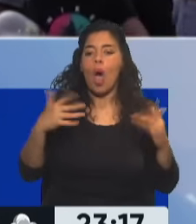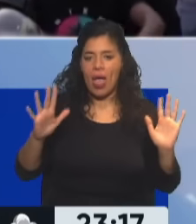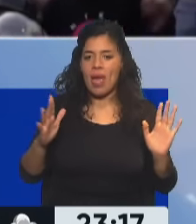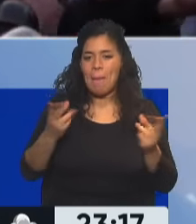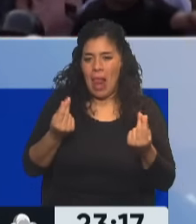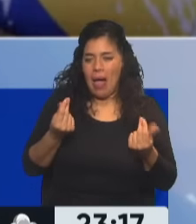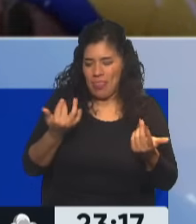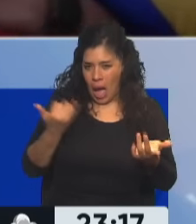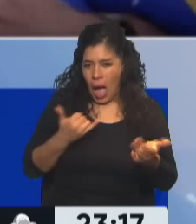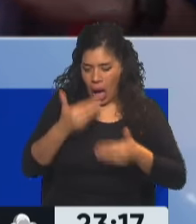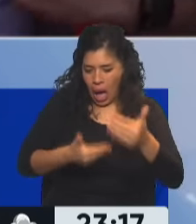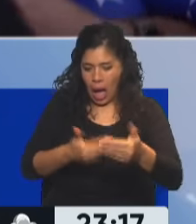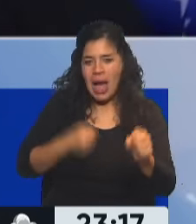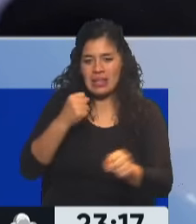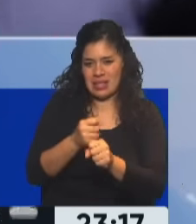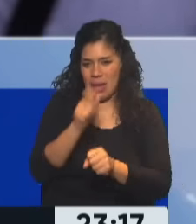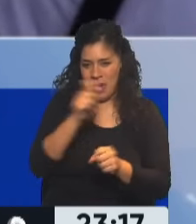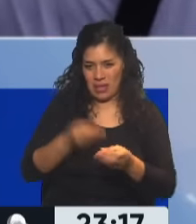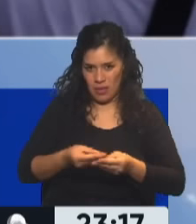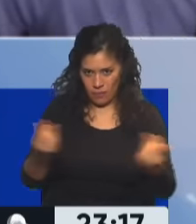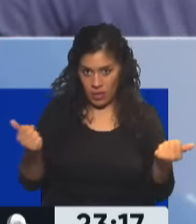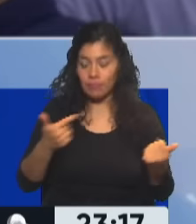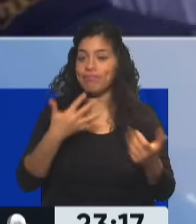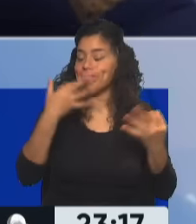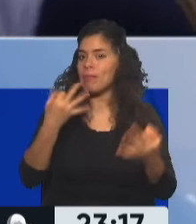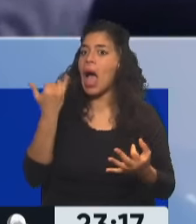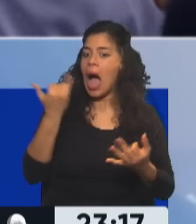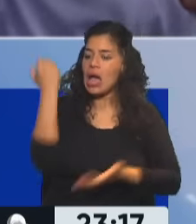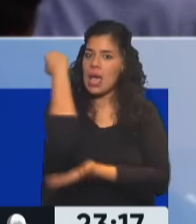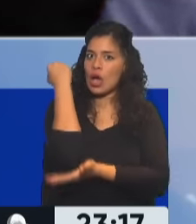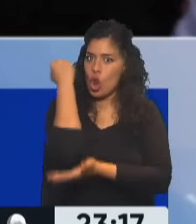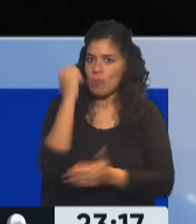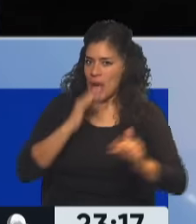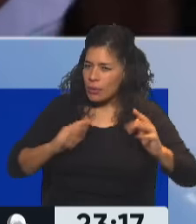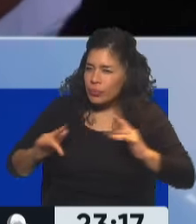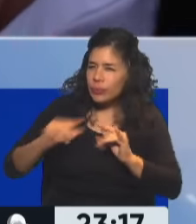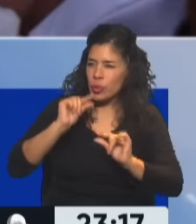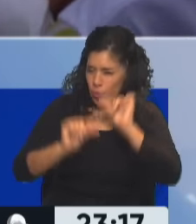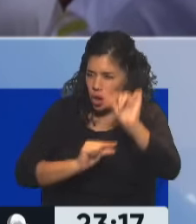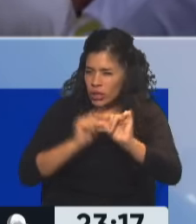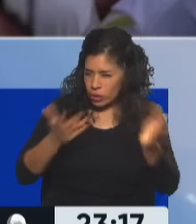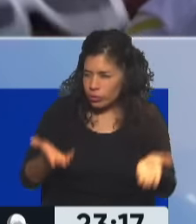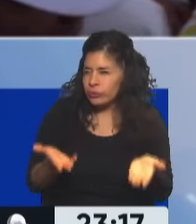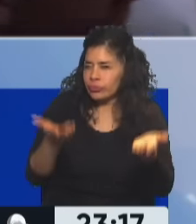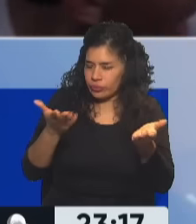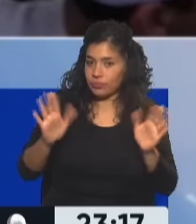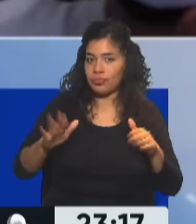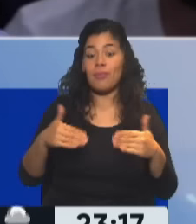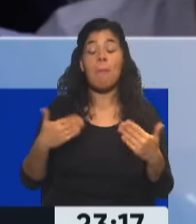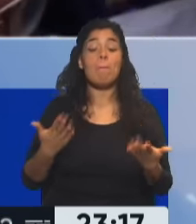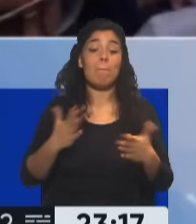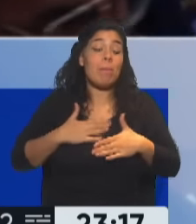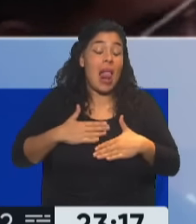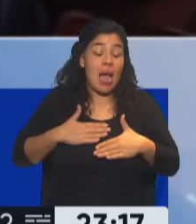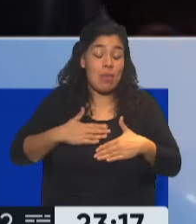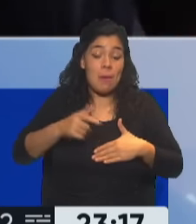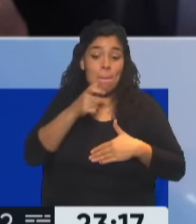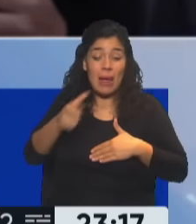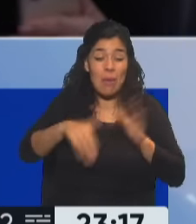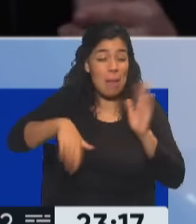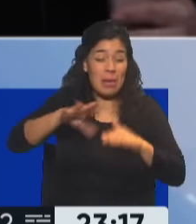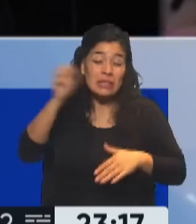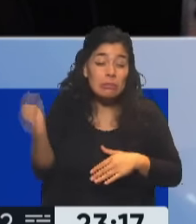cierto movimiento económico en ese sentido o de consumo, así que, bueno, yo diría que la palabra clave para este domingo